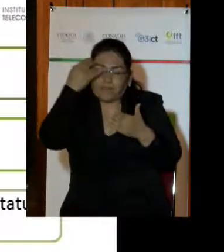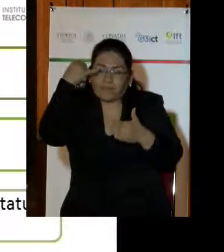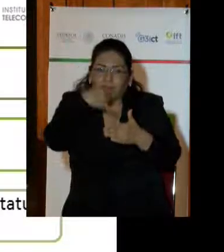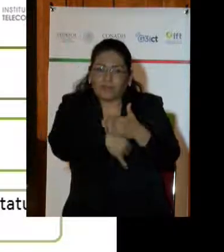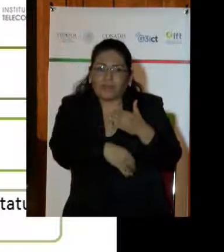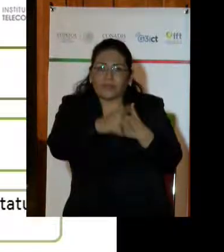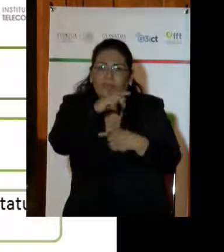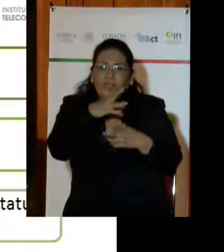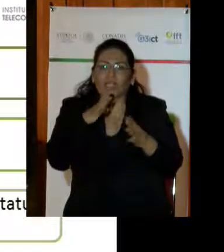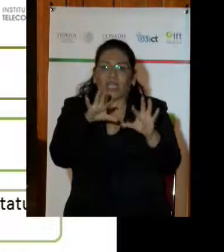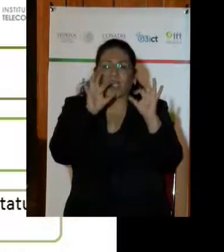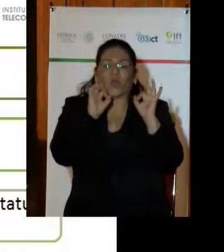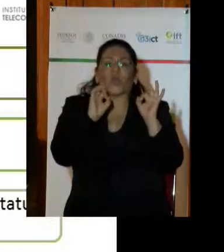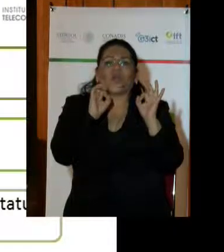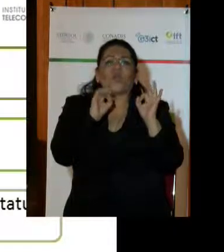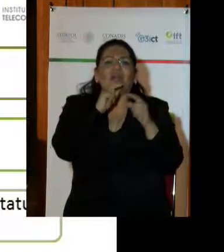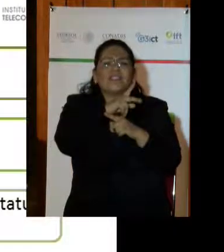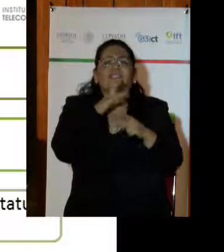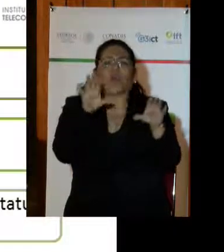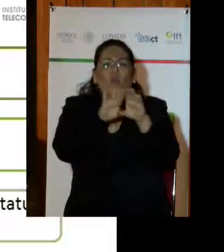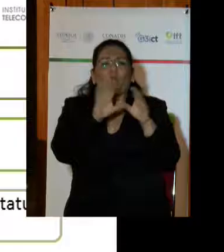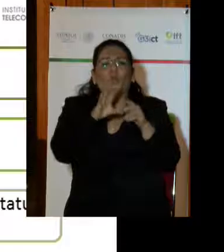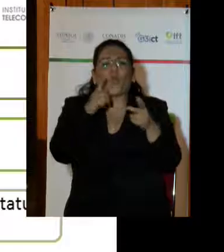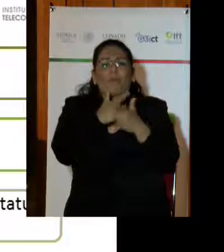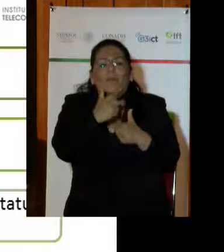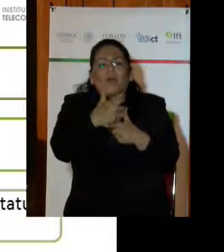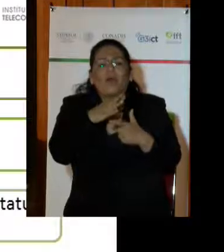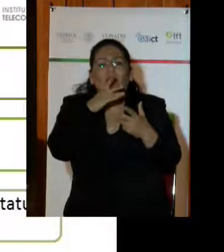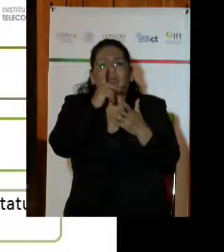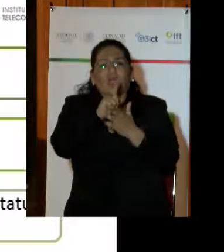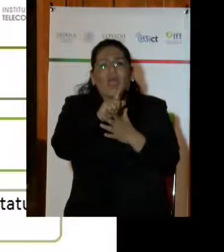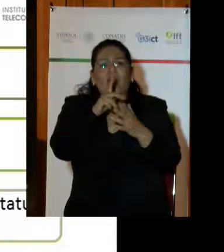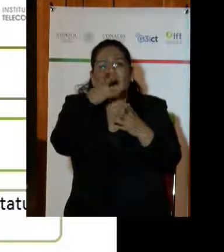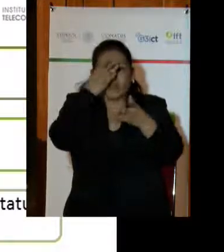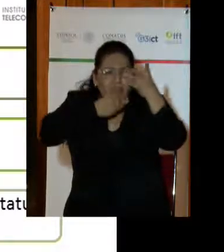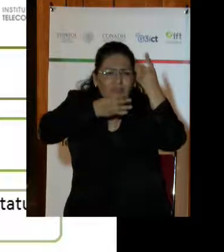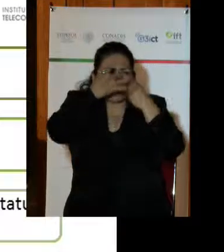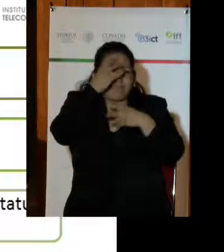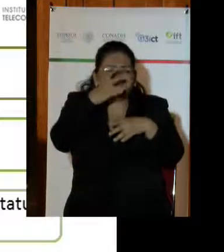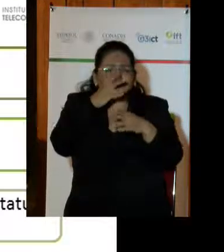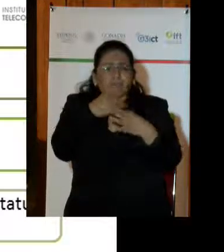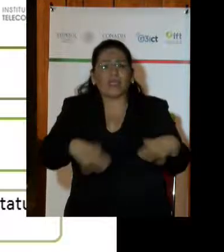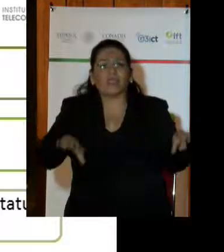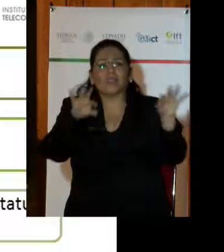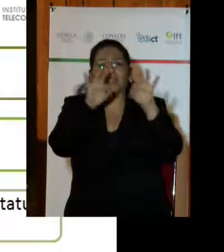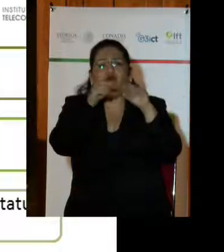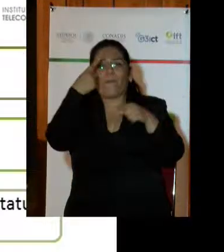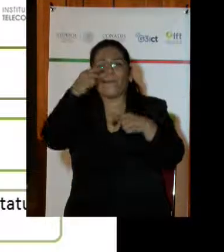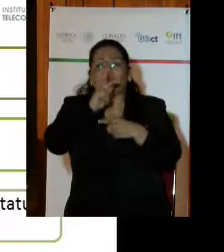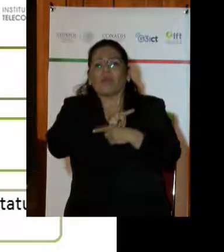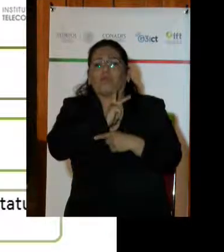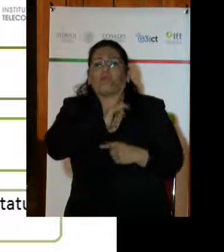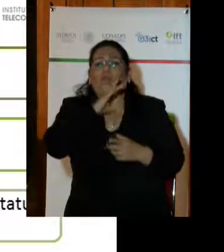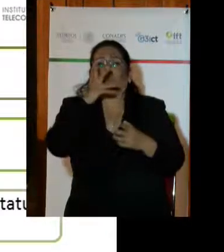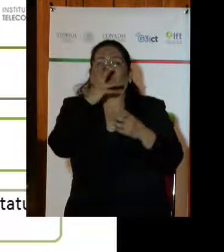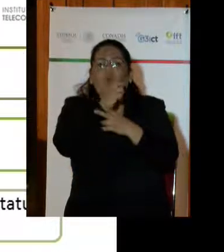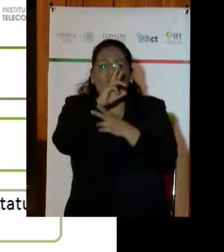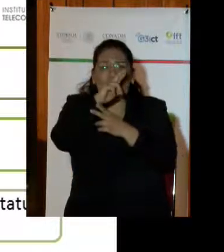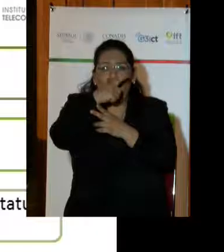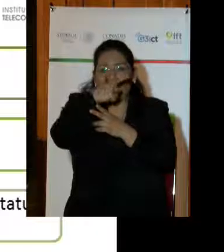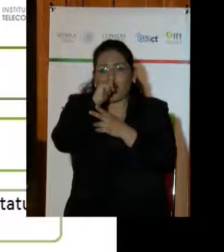quisiera destacar el cómo se hicieron estos lineamientos, que me parece una lección importante para el propio órgano regulador y